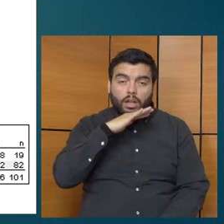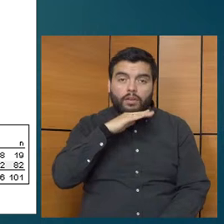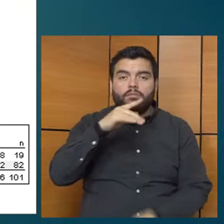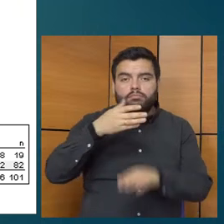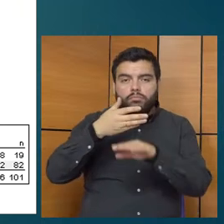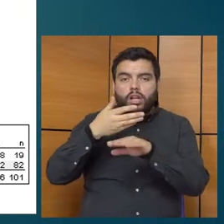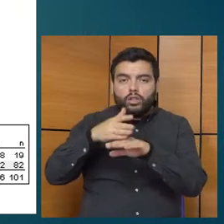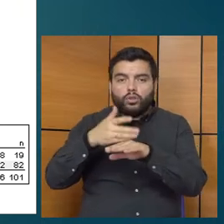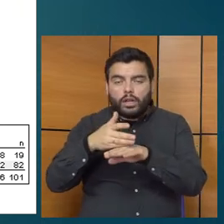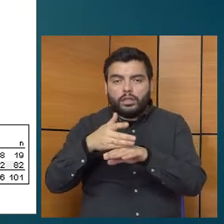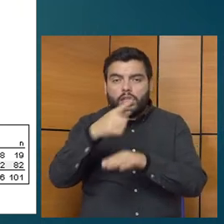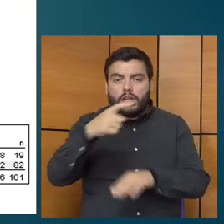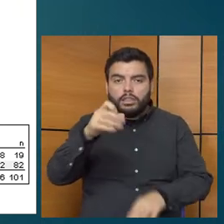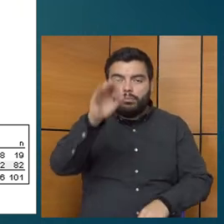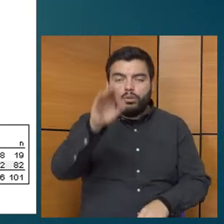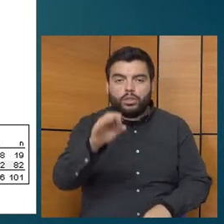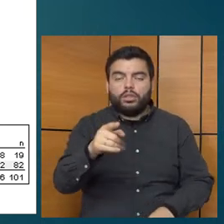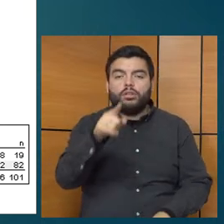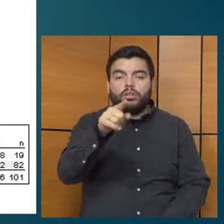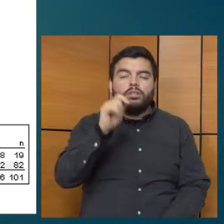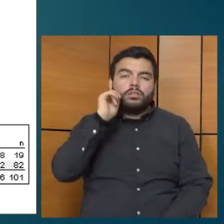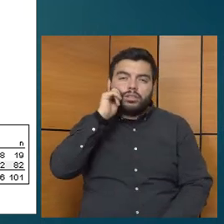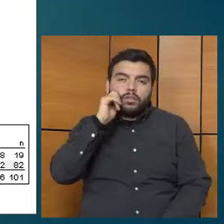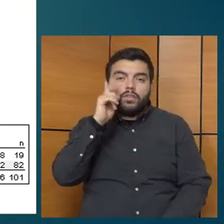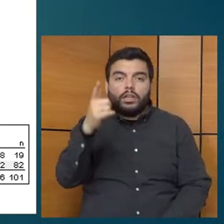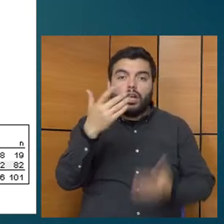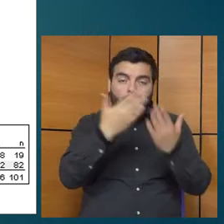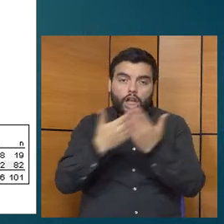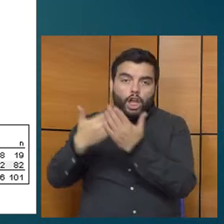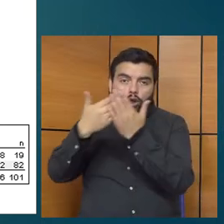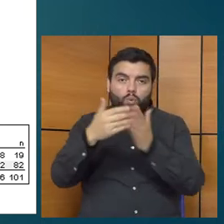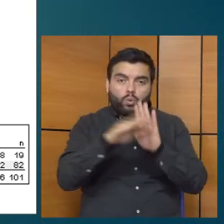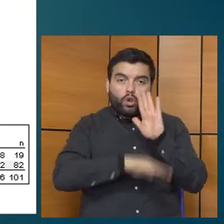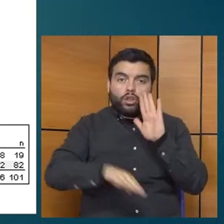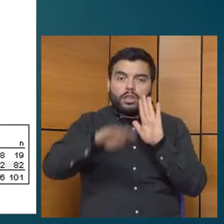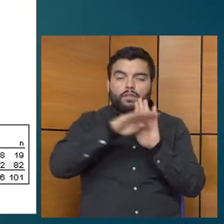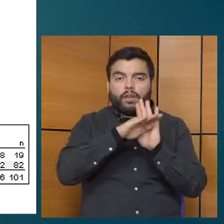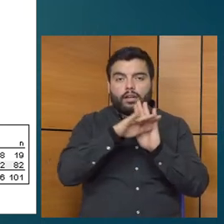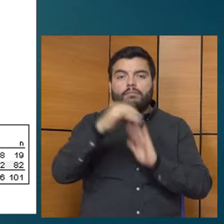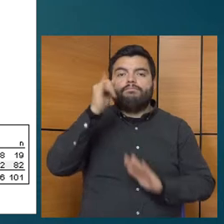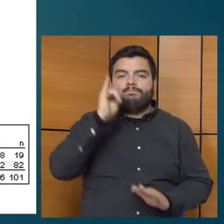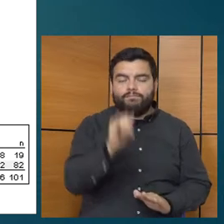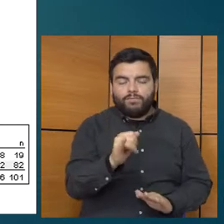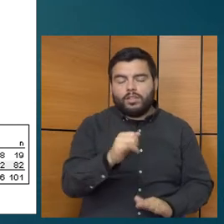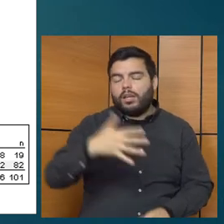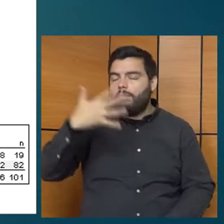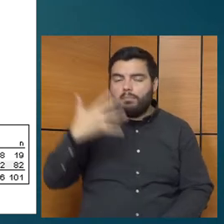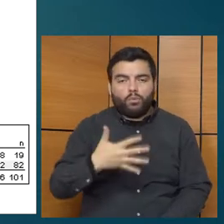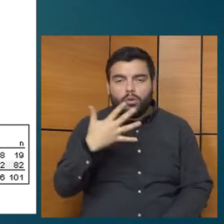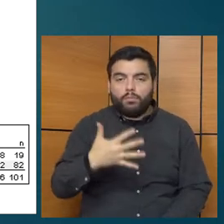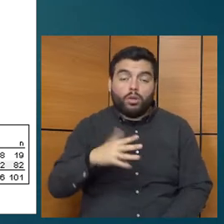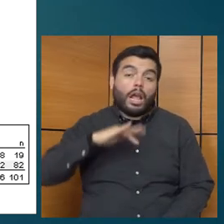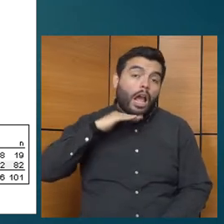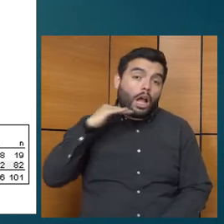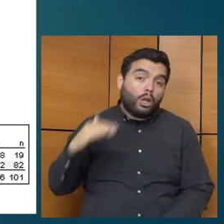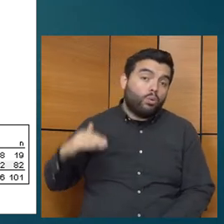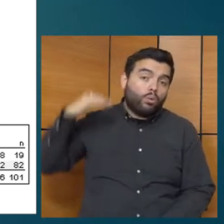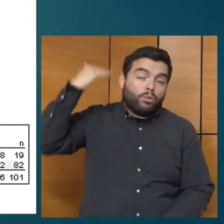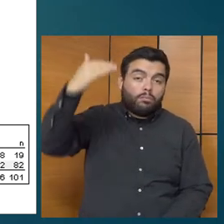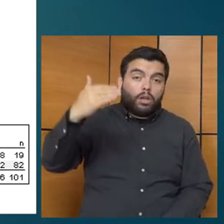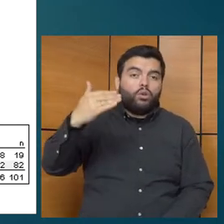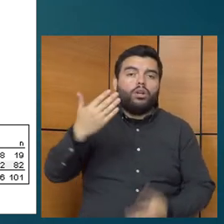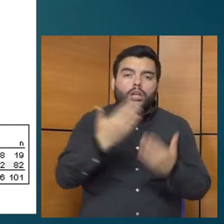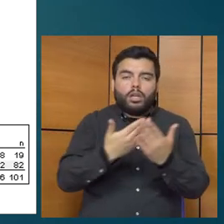74,7%. Por tanto, aquí vemos que el nivel de estudios en este aspecto influye mucho. Y las personas que tienen mayores, que tienen pocos niveles de